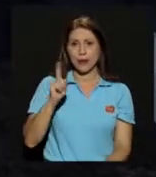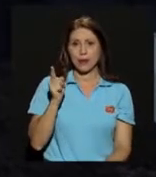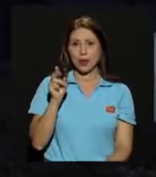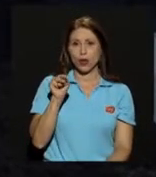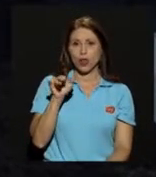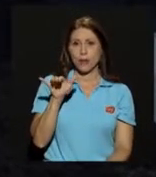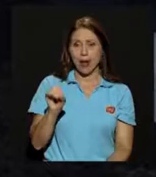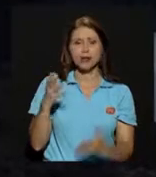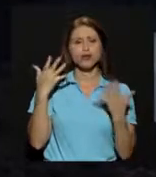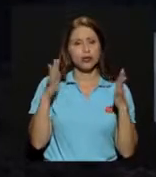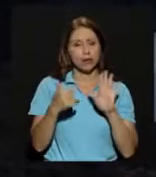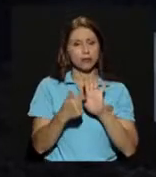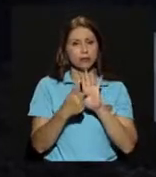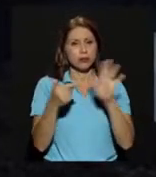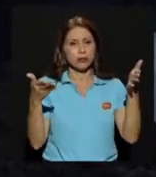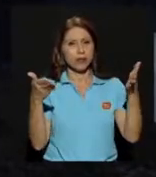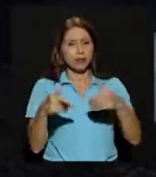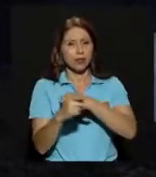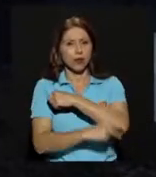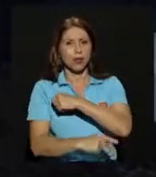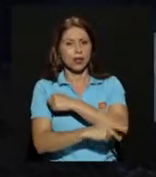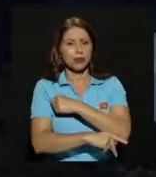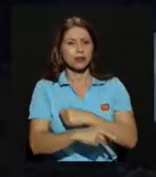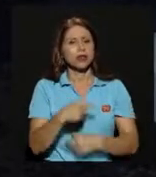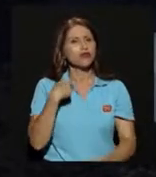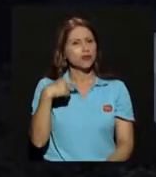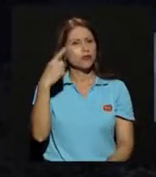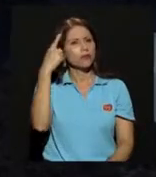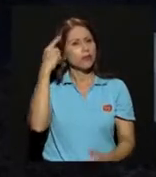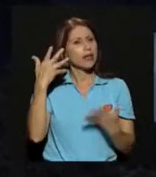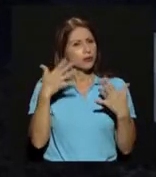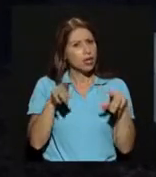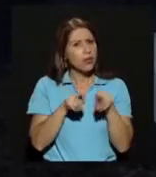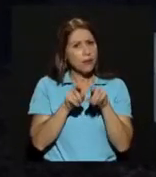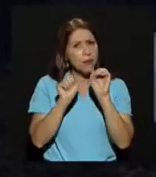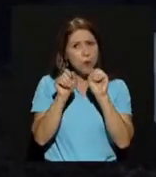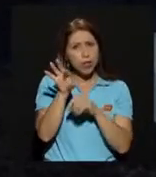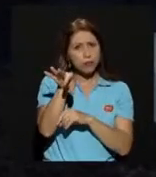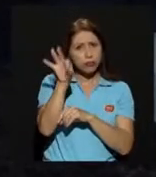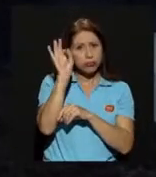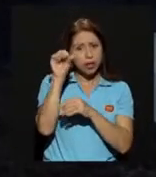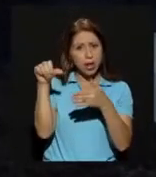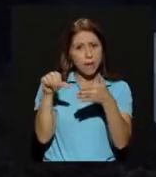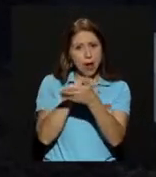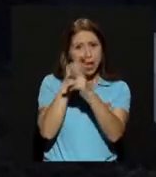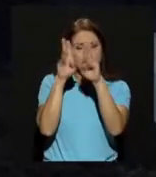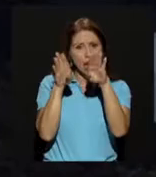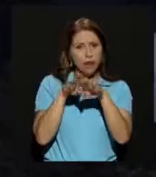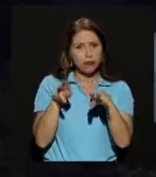país me imagino que está en la página del